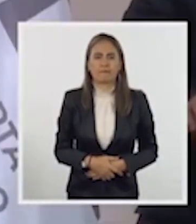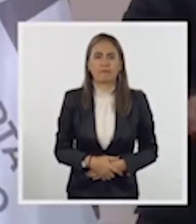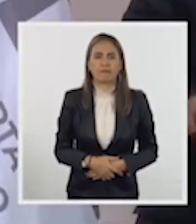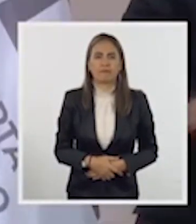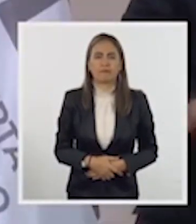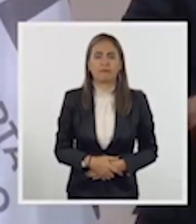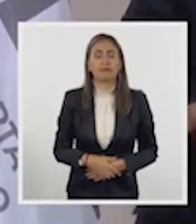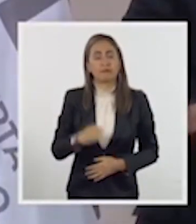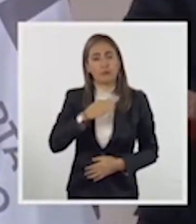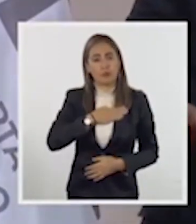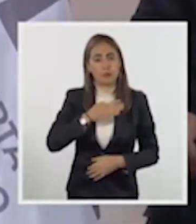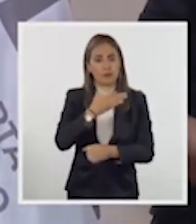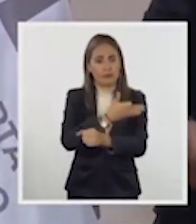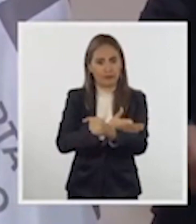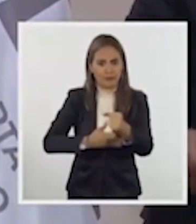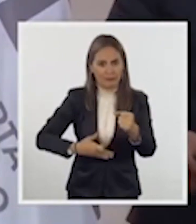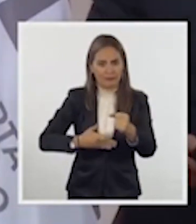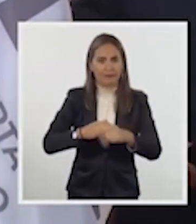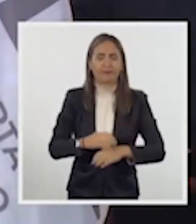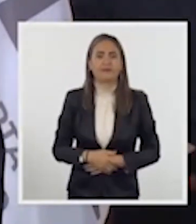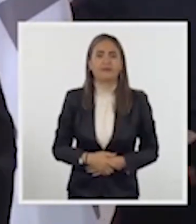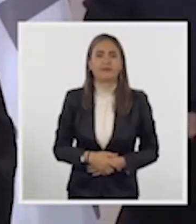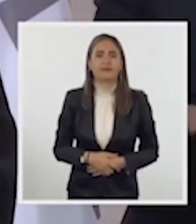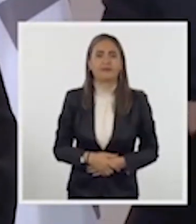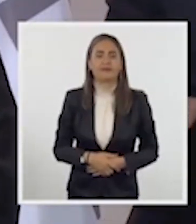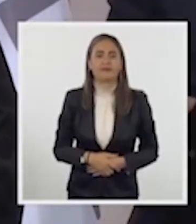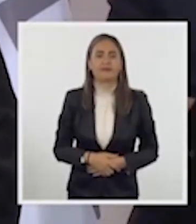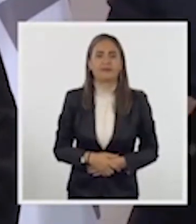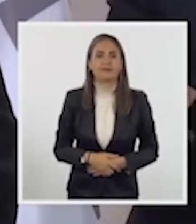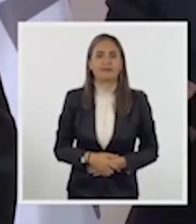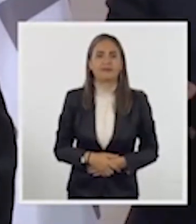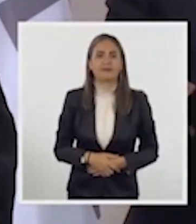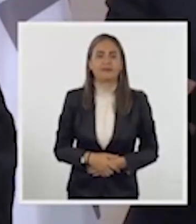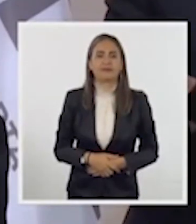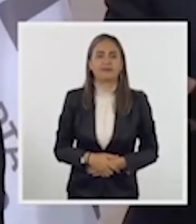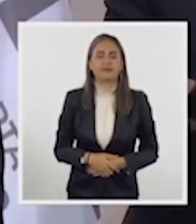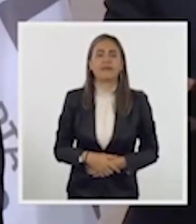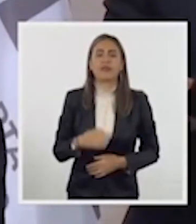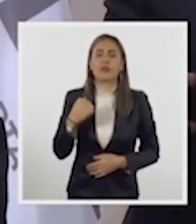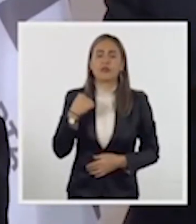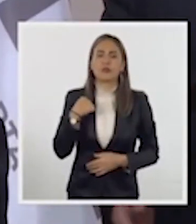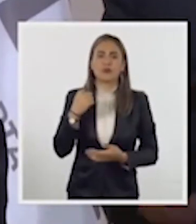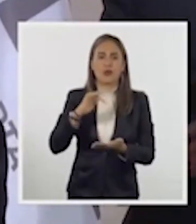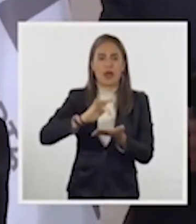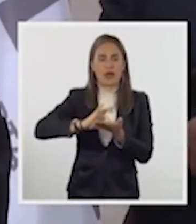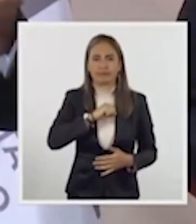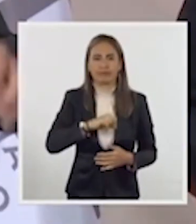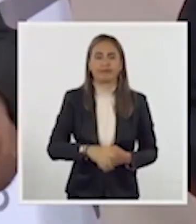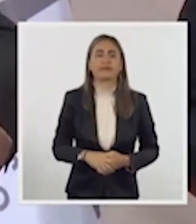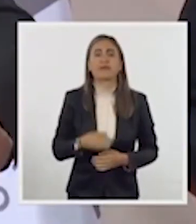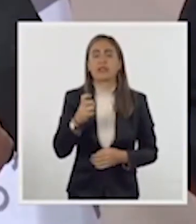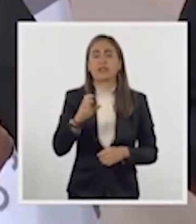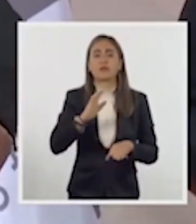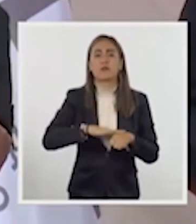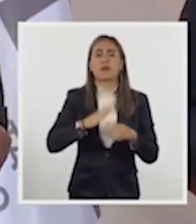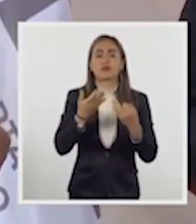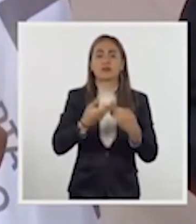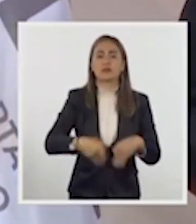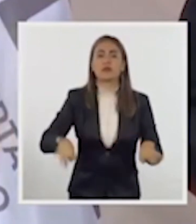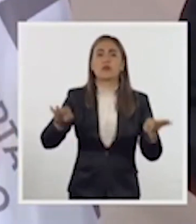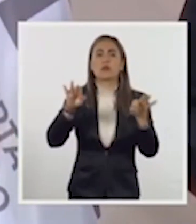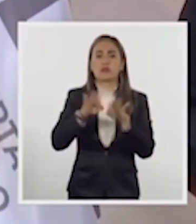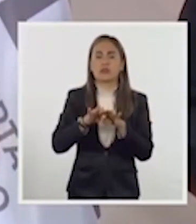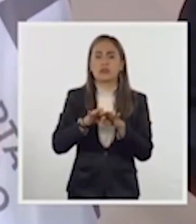de Derecho, Carlos Alberto Puga Bolio, titular de la Unidad de Actualización Normativa, Legalidad y Regulación de la Secretaría de